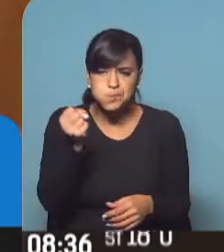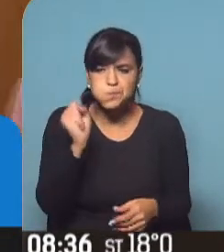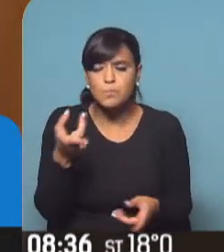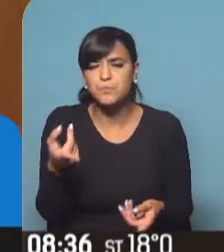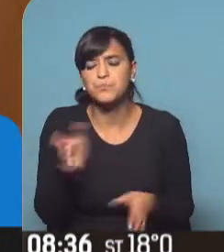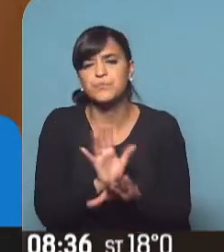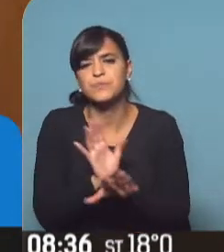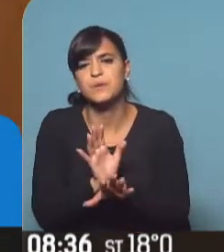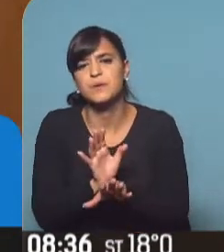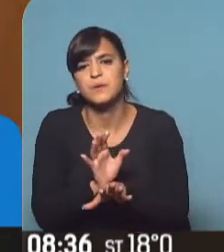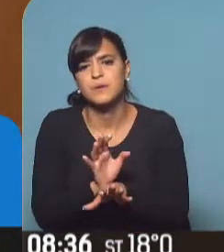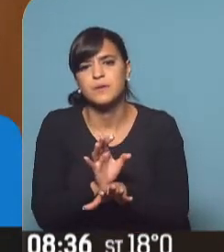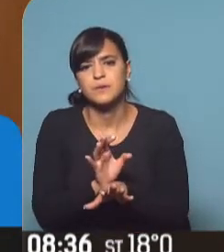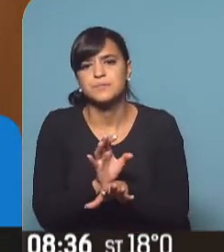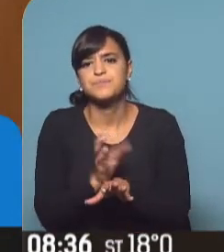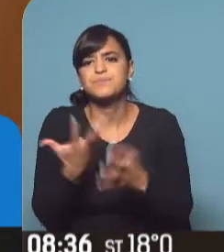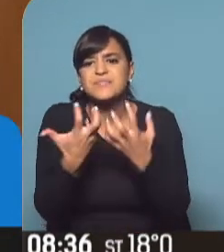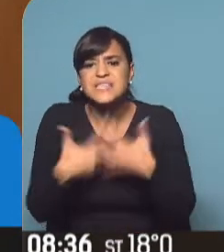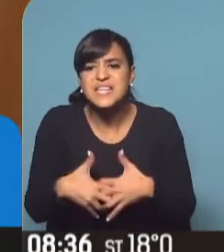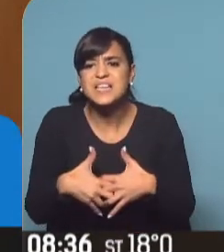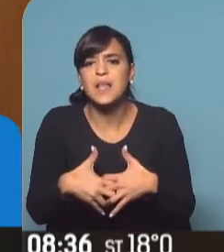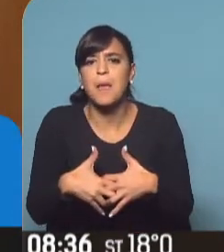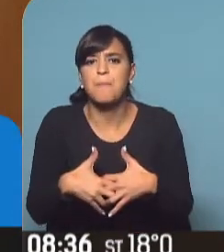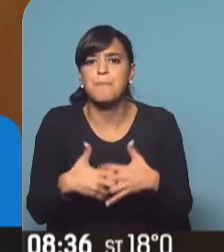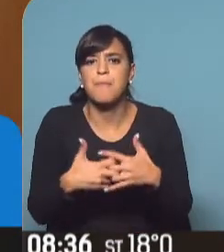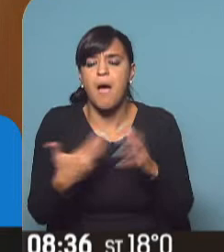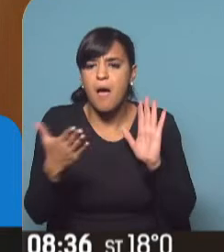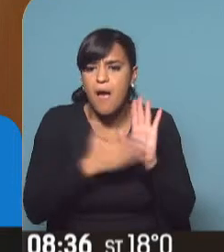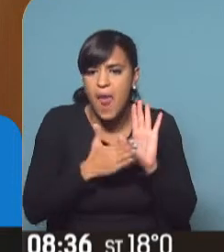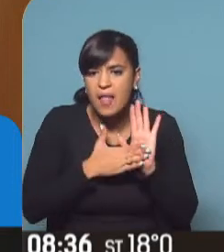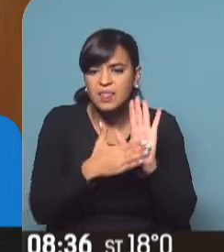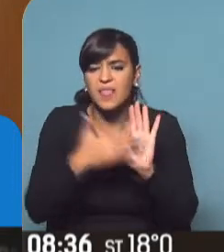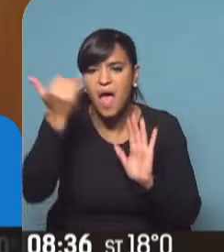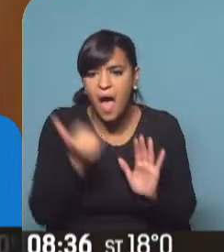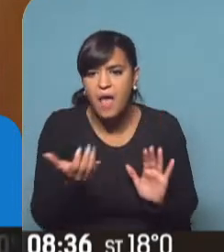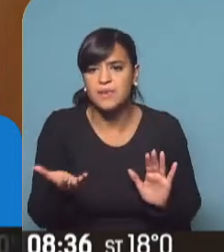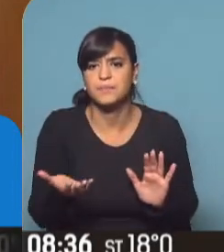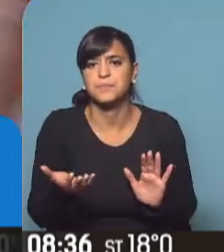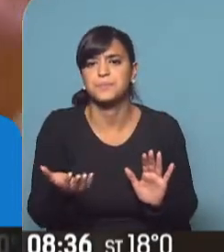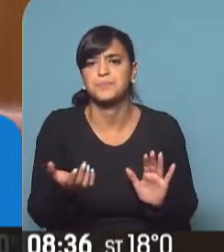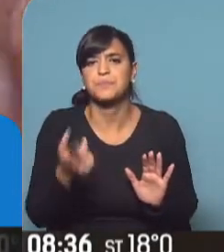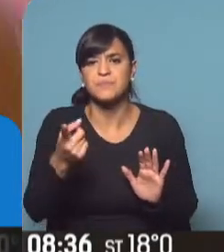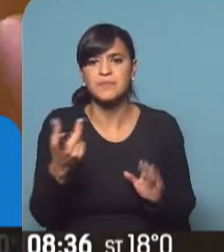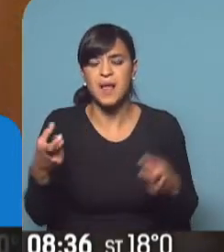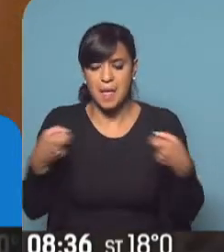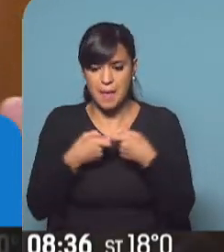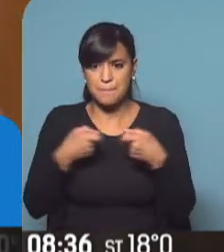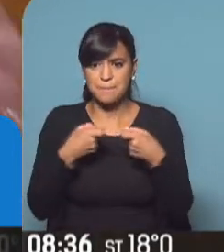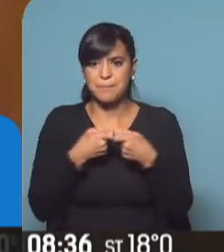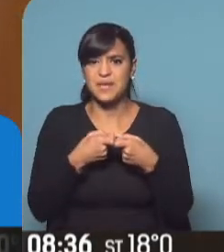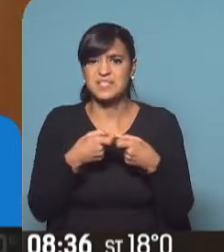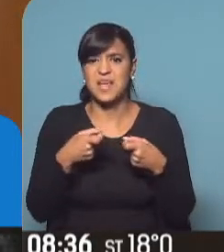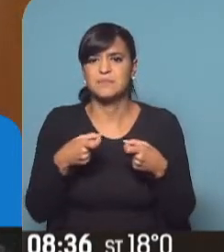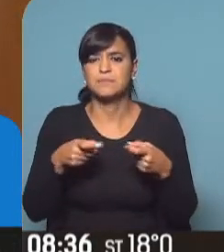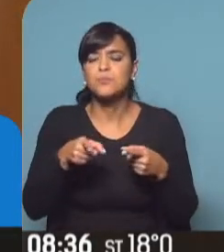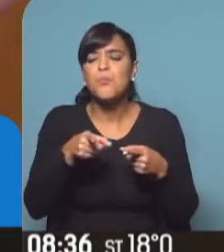un sistema de garantías recíprocas de que nos ha permitido que ha permitido a las empresas algo por tecnificarse